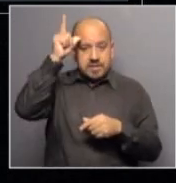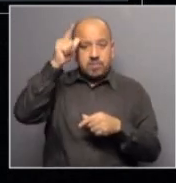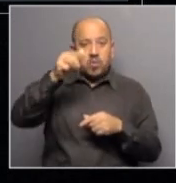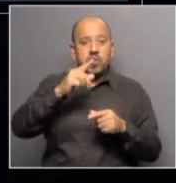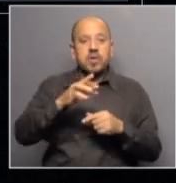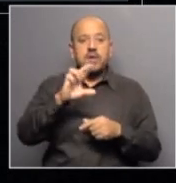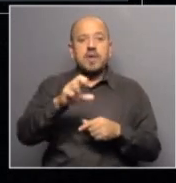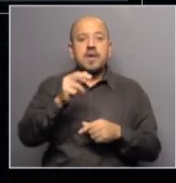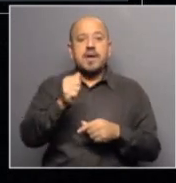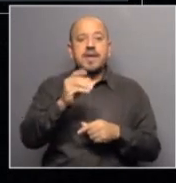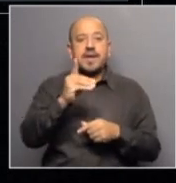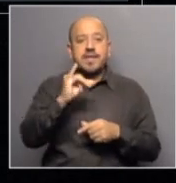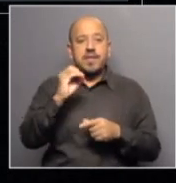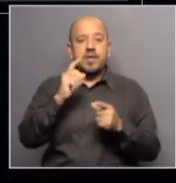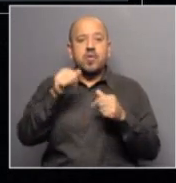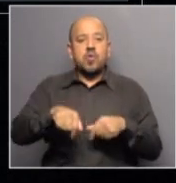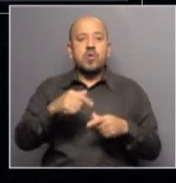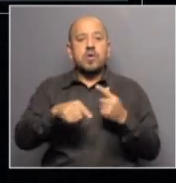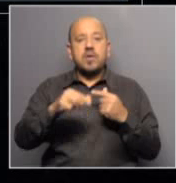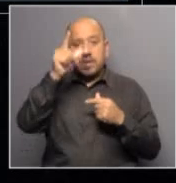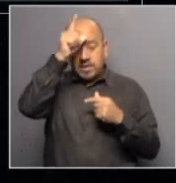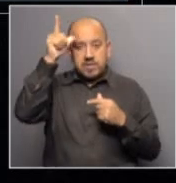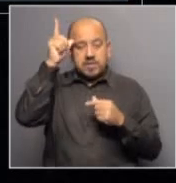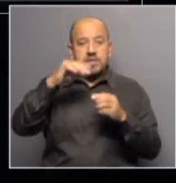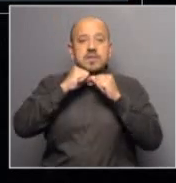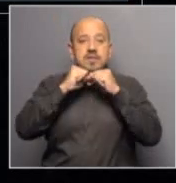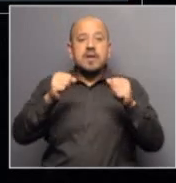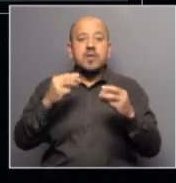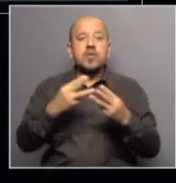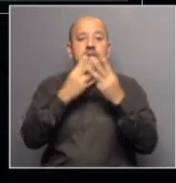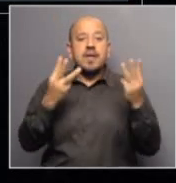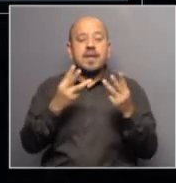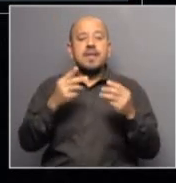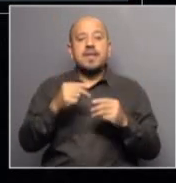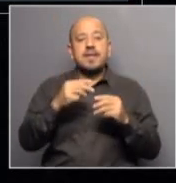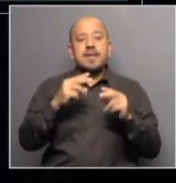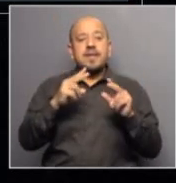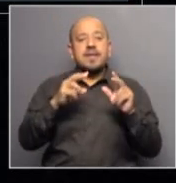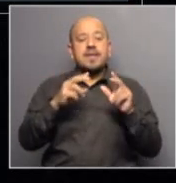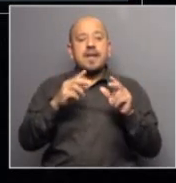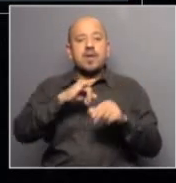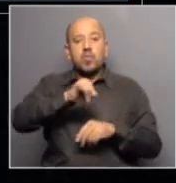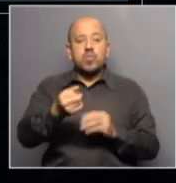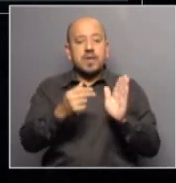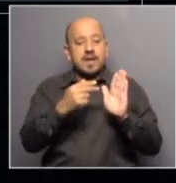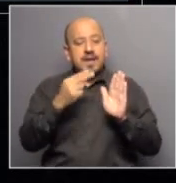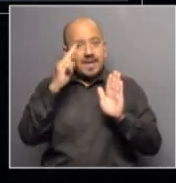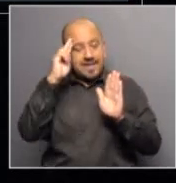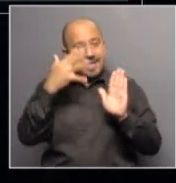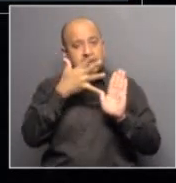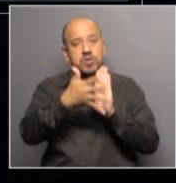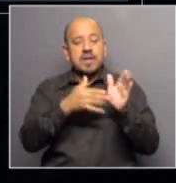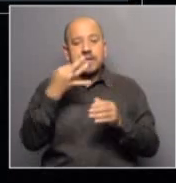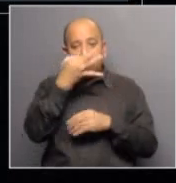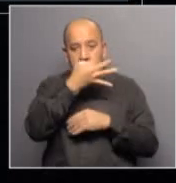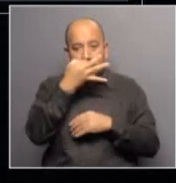Daniel Radío, hoy presidente de la República y secretario general de la Junta Nacional de Drogas, ni más ni menos. Y también esta cuestión de